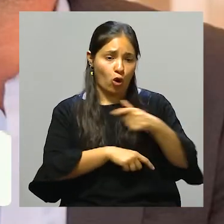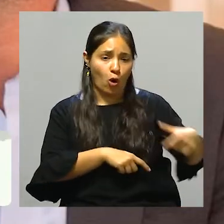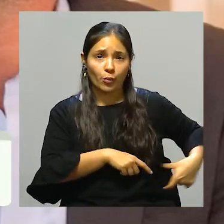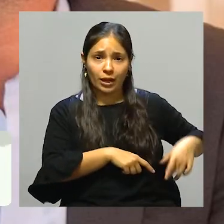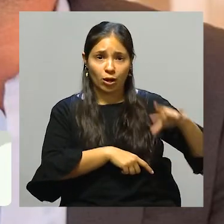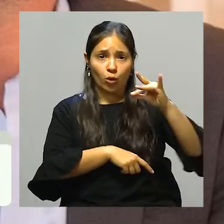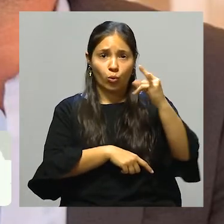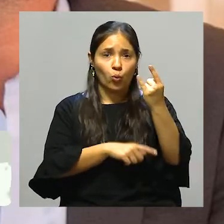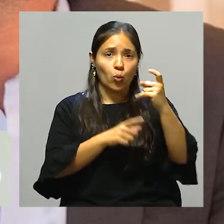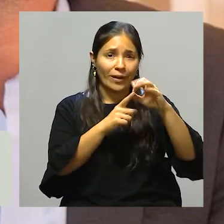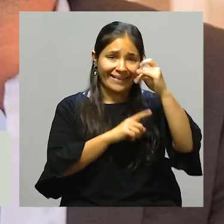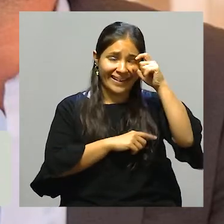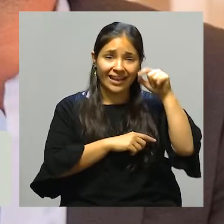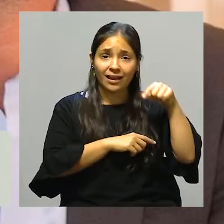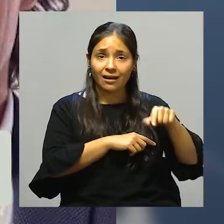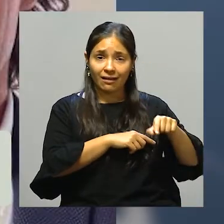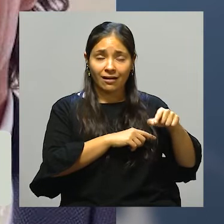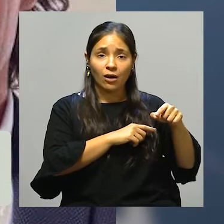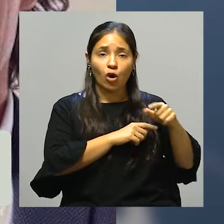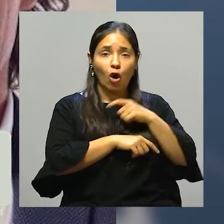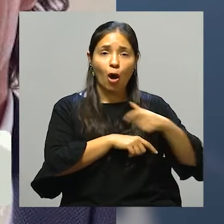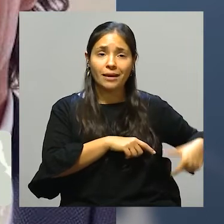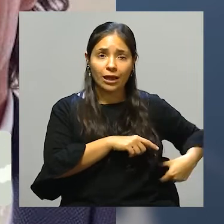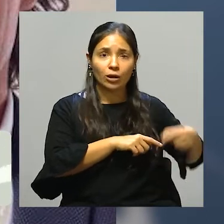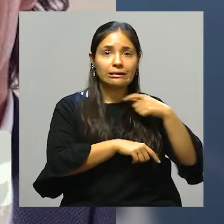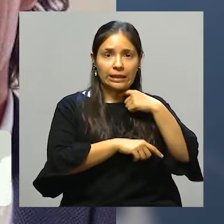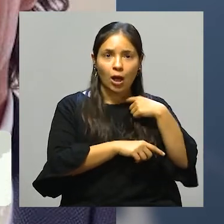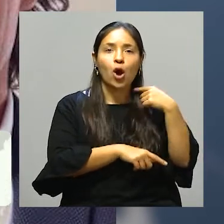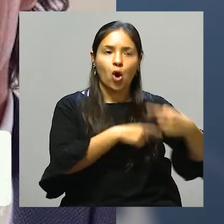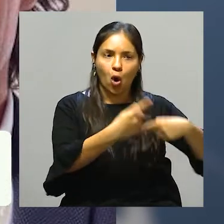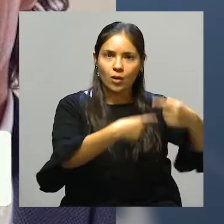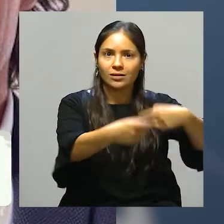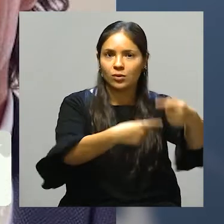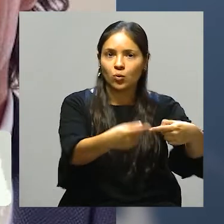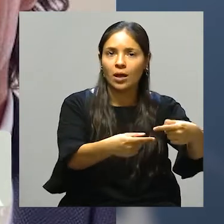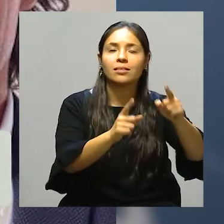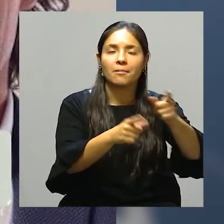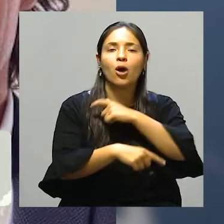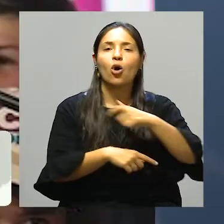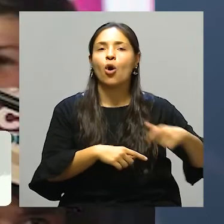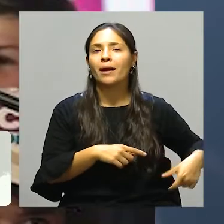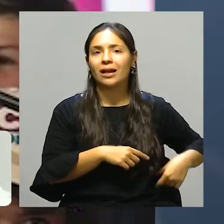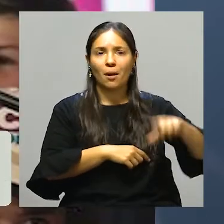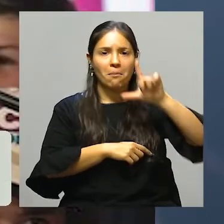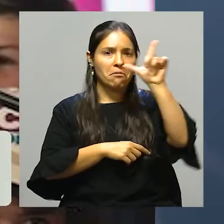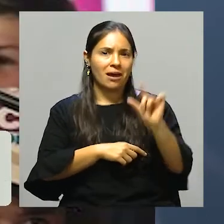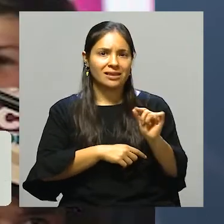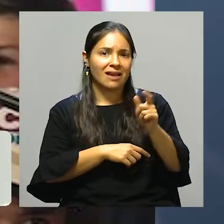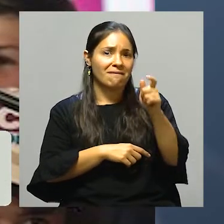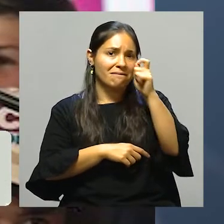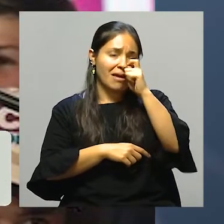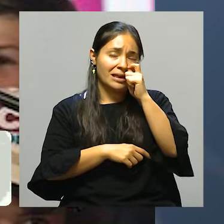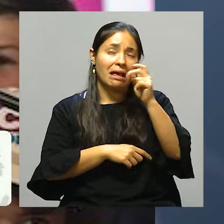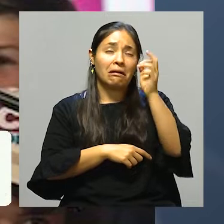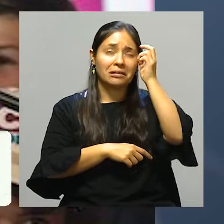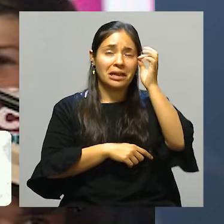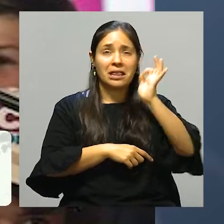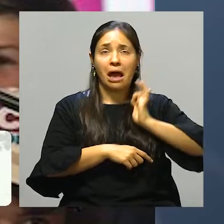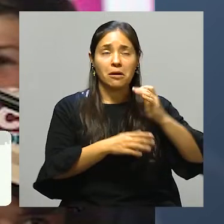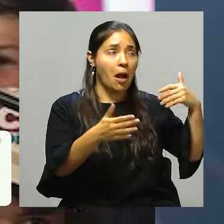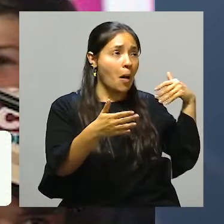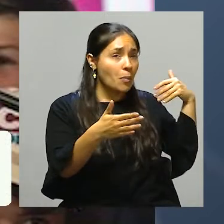reclamo contra las inversiones de grandes mineras que han estado intentando poner sus